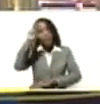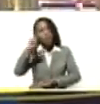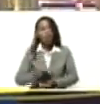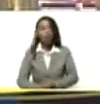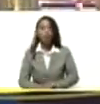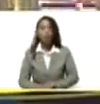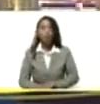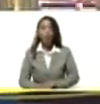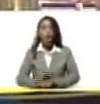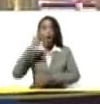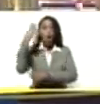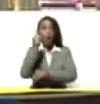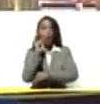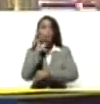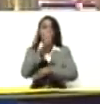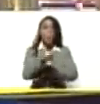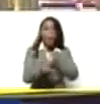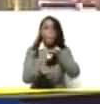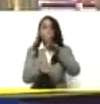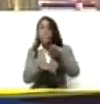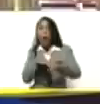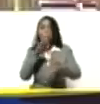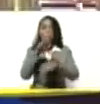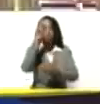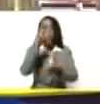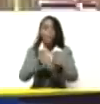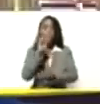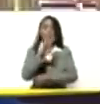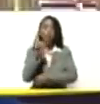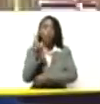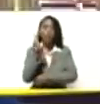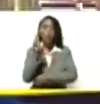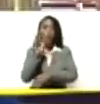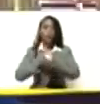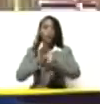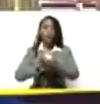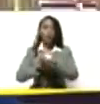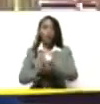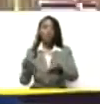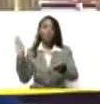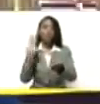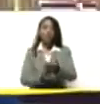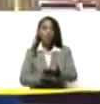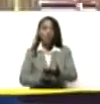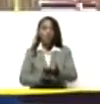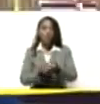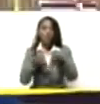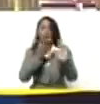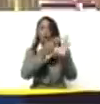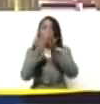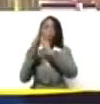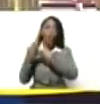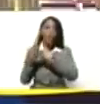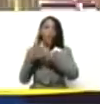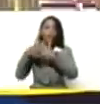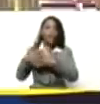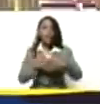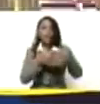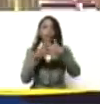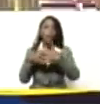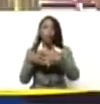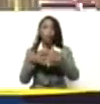logrando un paso histórico en el 2021 que fue el relanzamiento de la comunidad de estados latinoamericanos